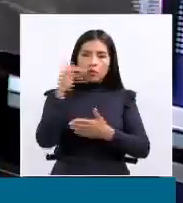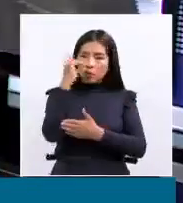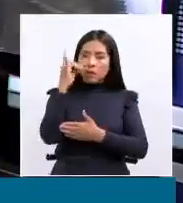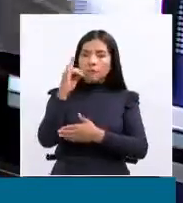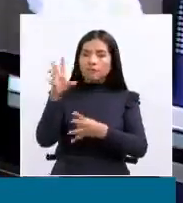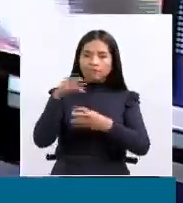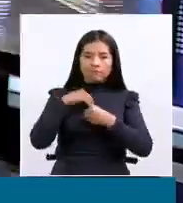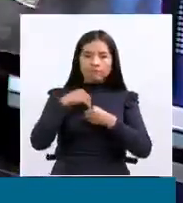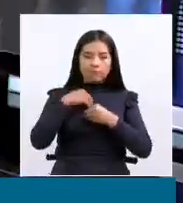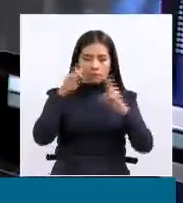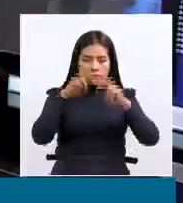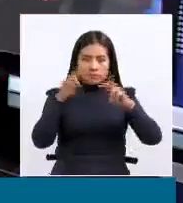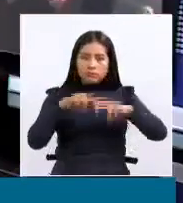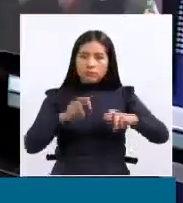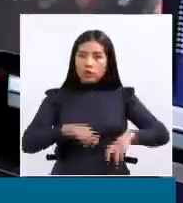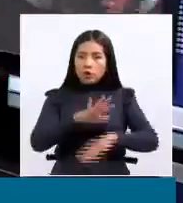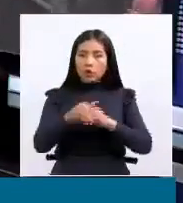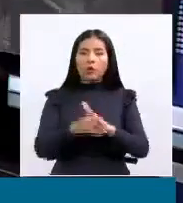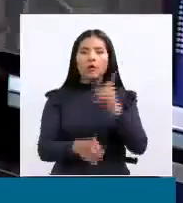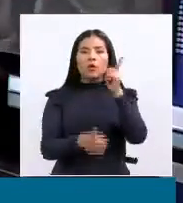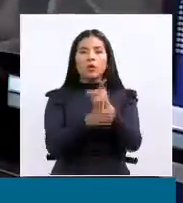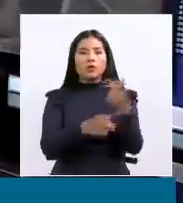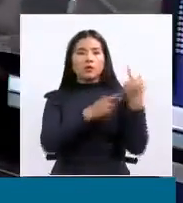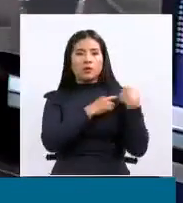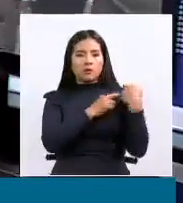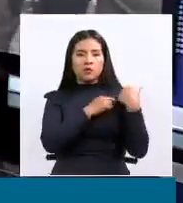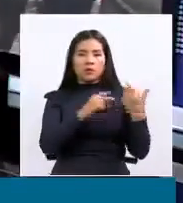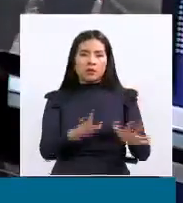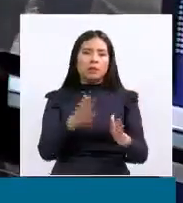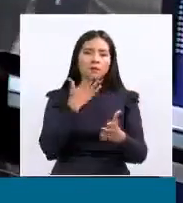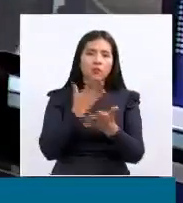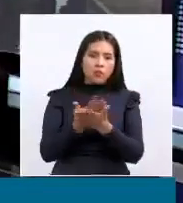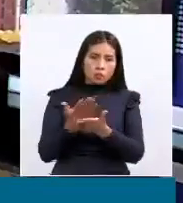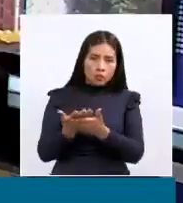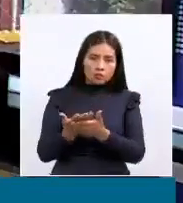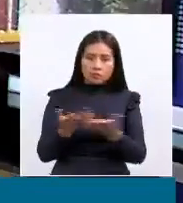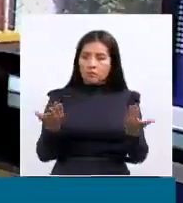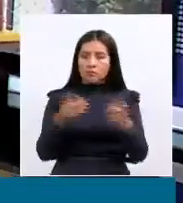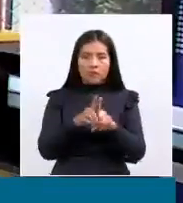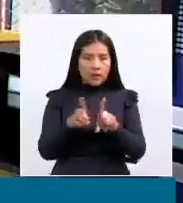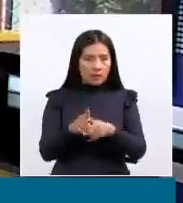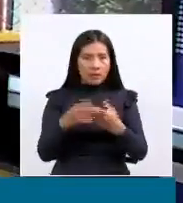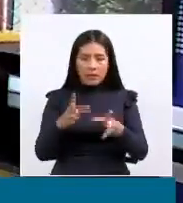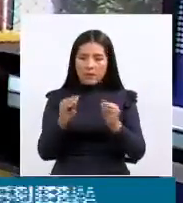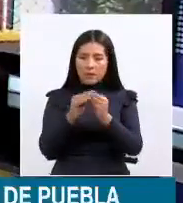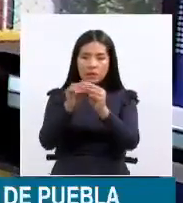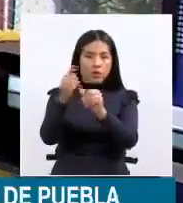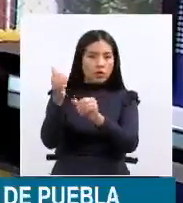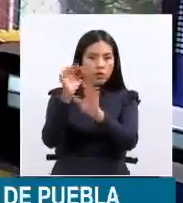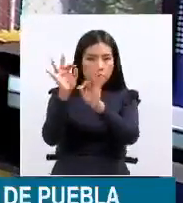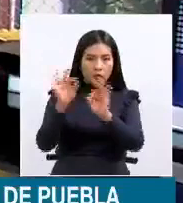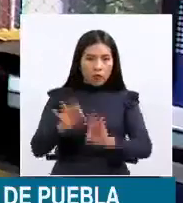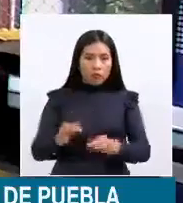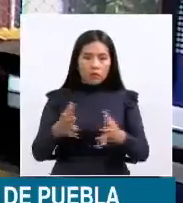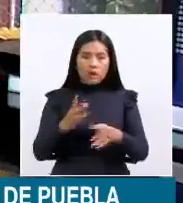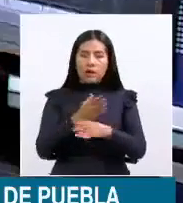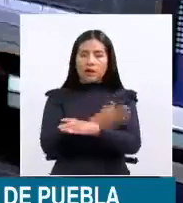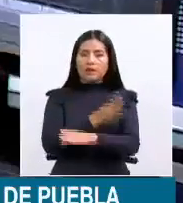esto como se había propuesto y incluso en los tiempos y formas que se había